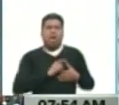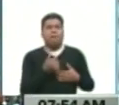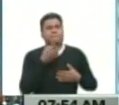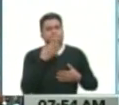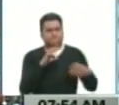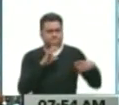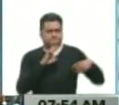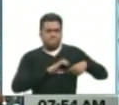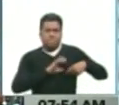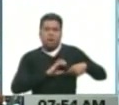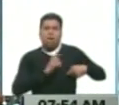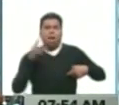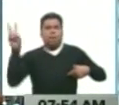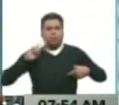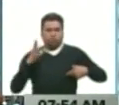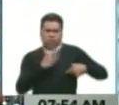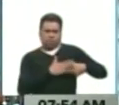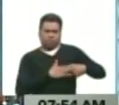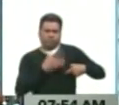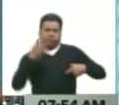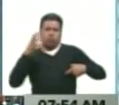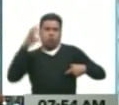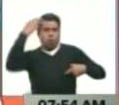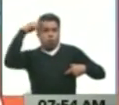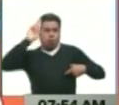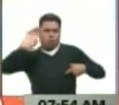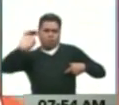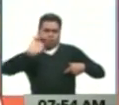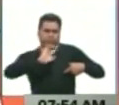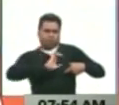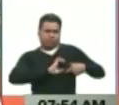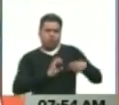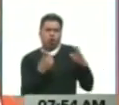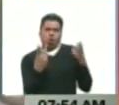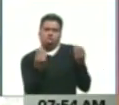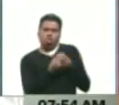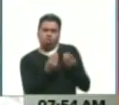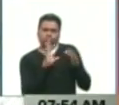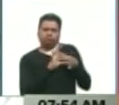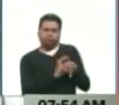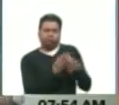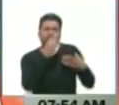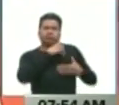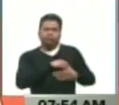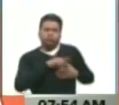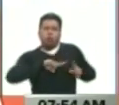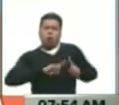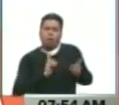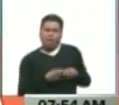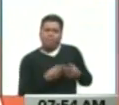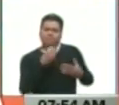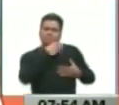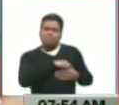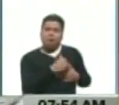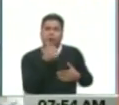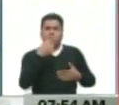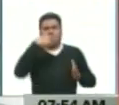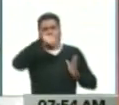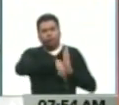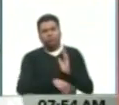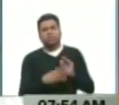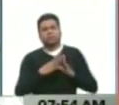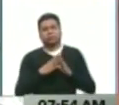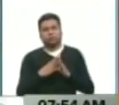culturales nacionales y nos ayude con toda la metodología de activación y de formación que tiene Cuba a profundizar